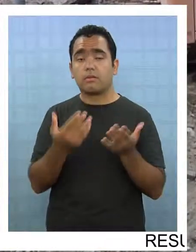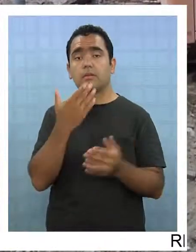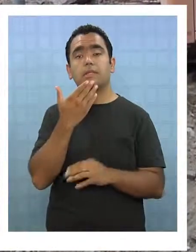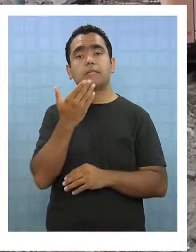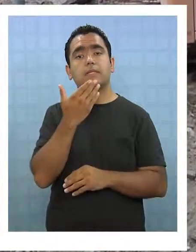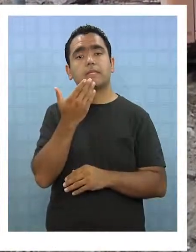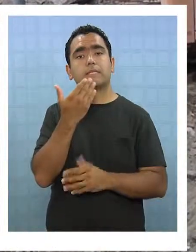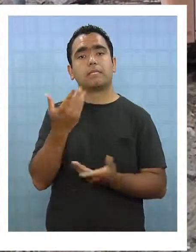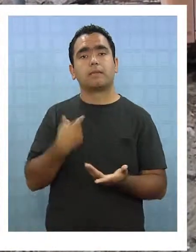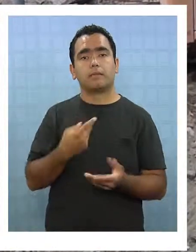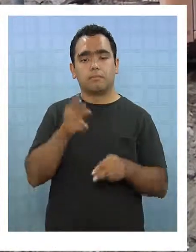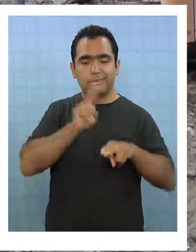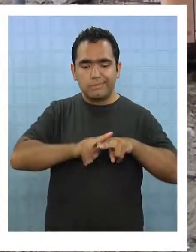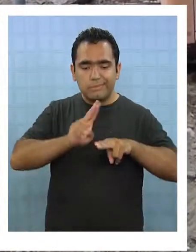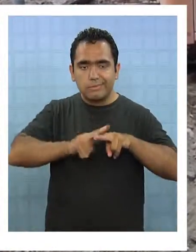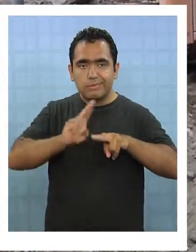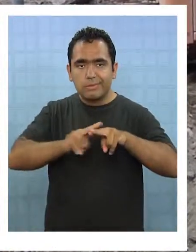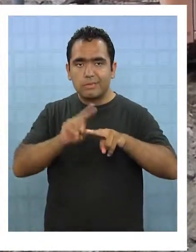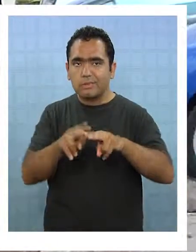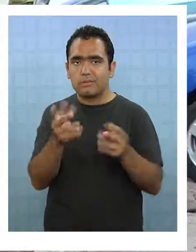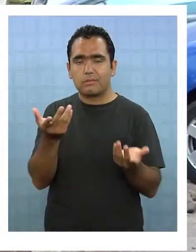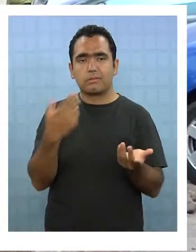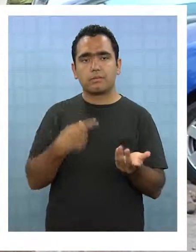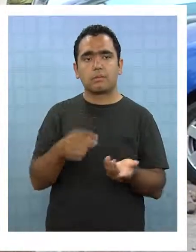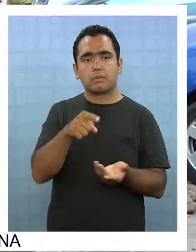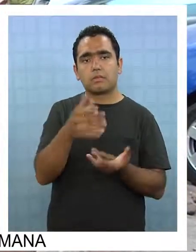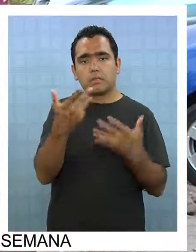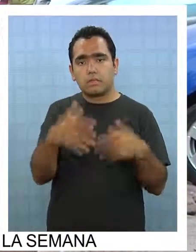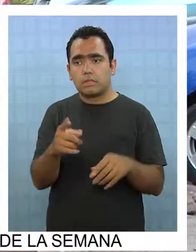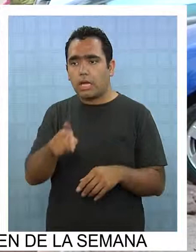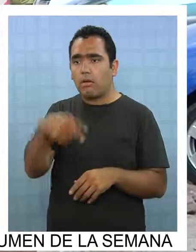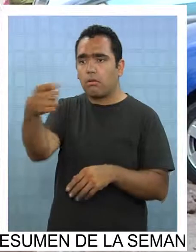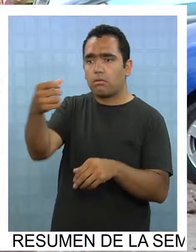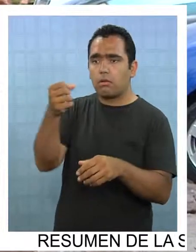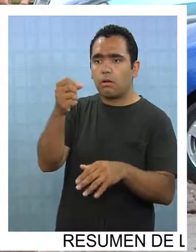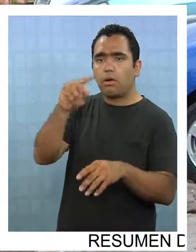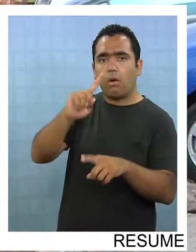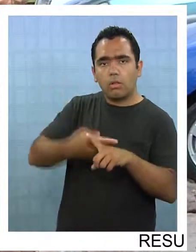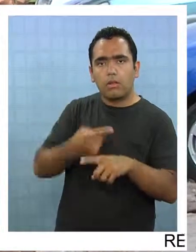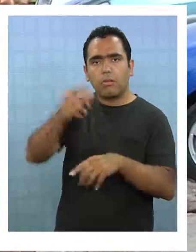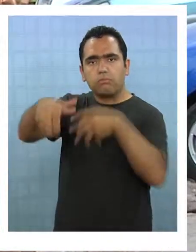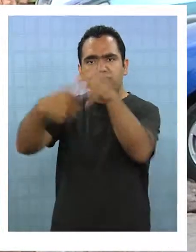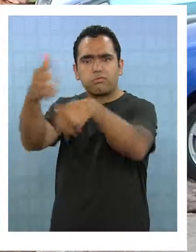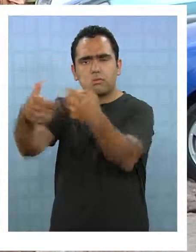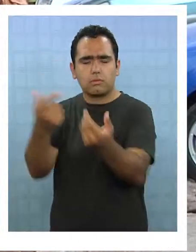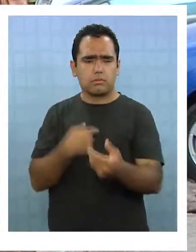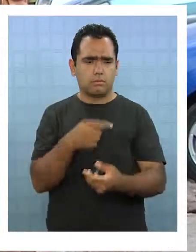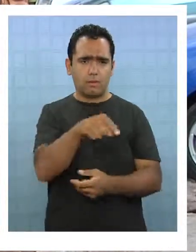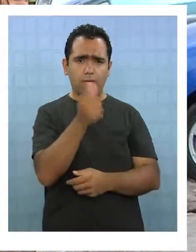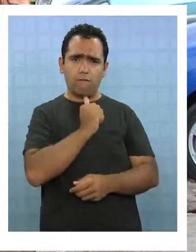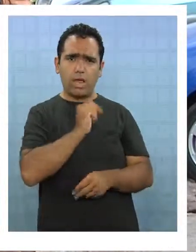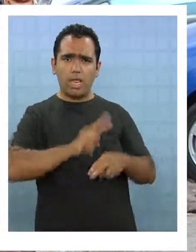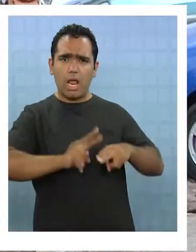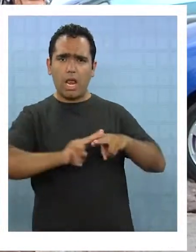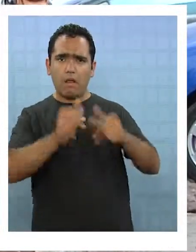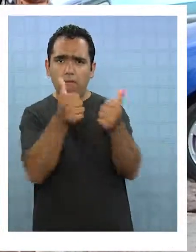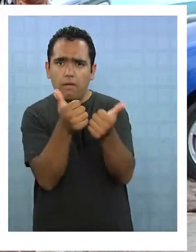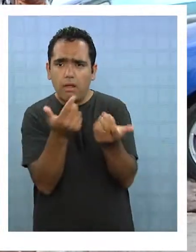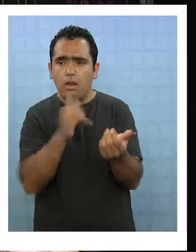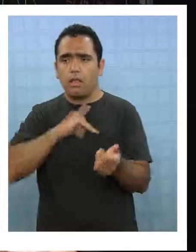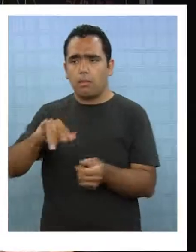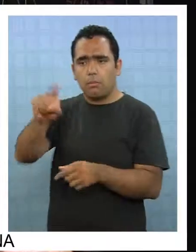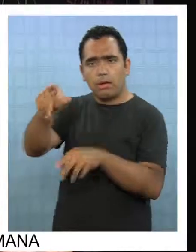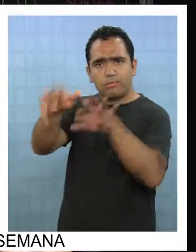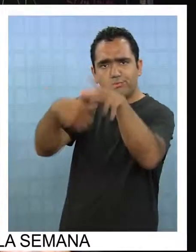es que no se ha terminado bien el trabajo en una acera cuando ya hay otro sector que está siendo destruido para su posterior reposición.